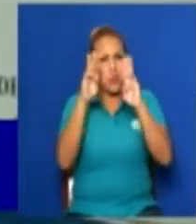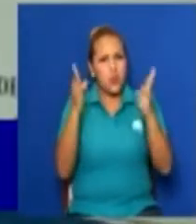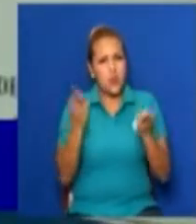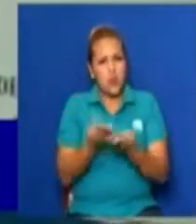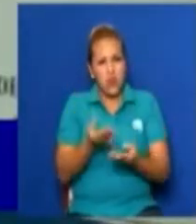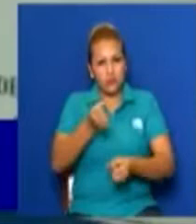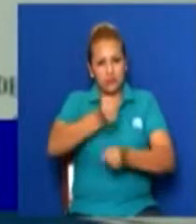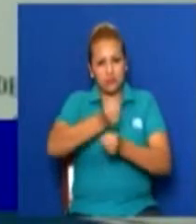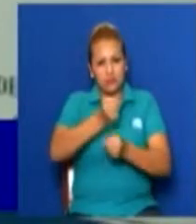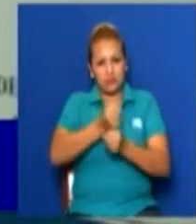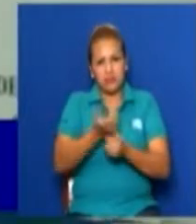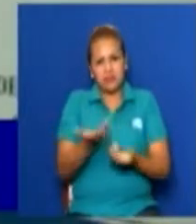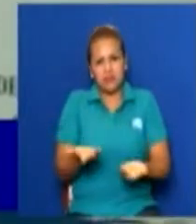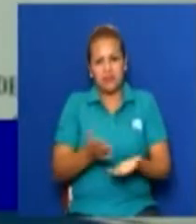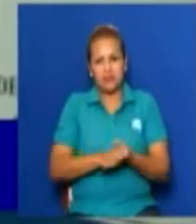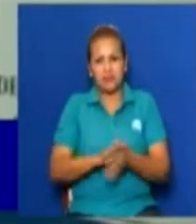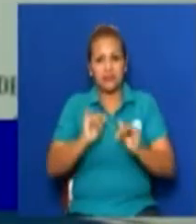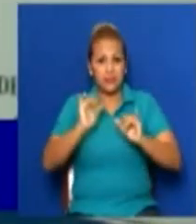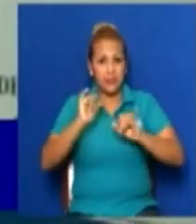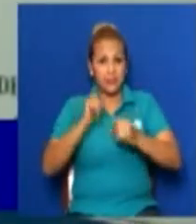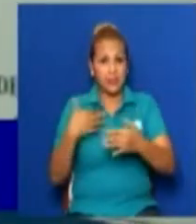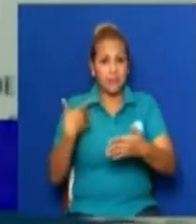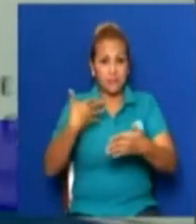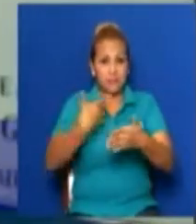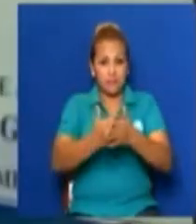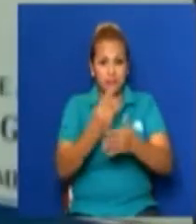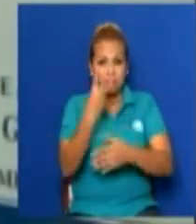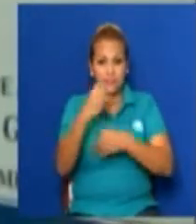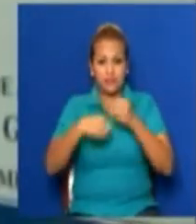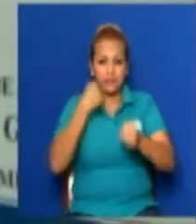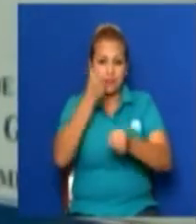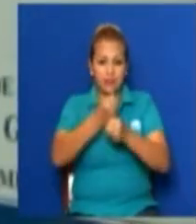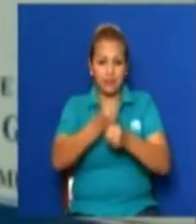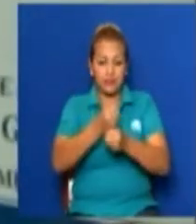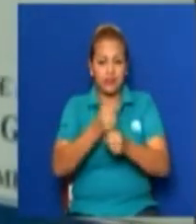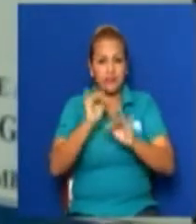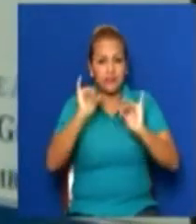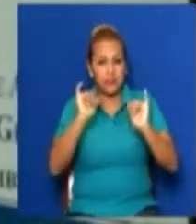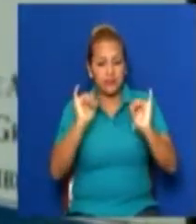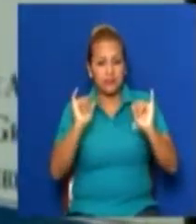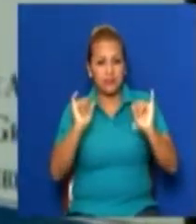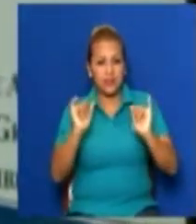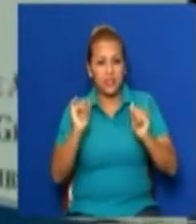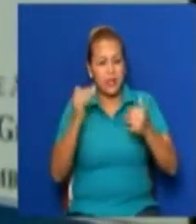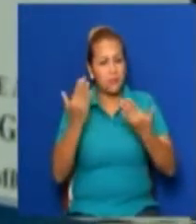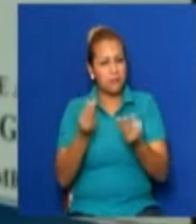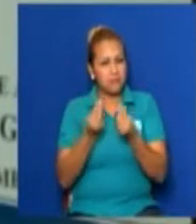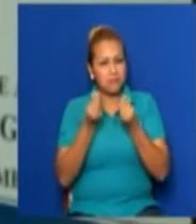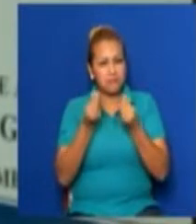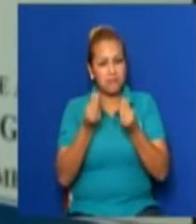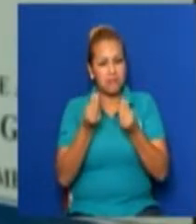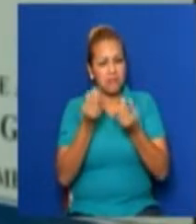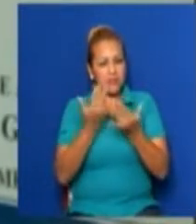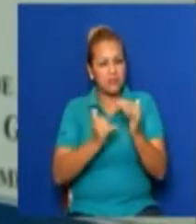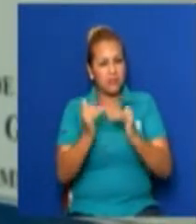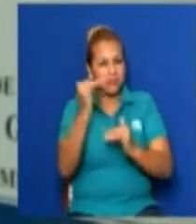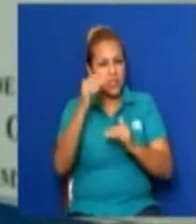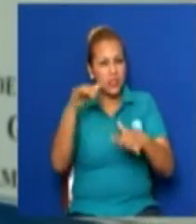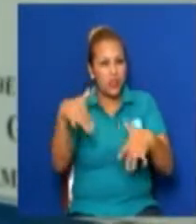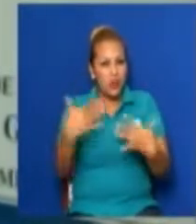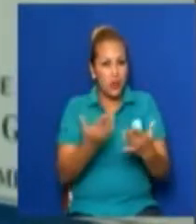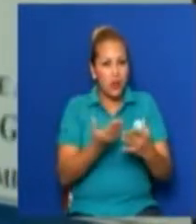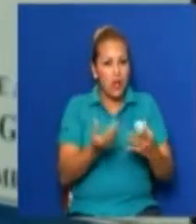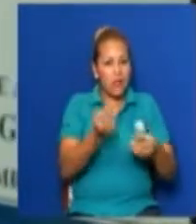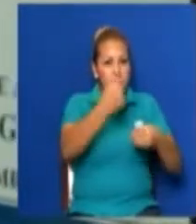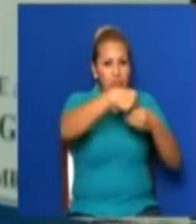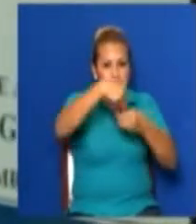En los últimos 30 años, las mujeres han aumentado la cantidad de puestos que